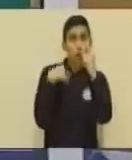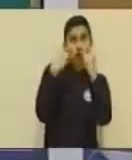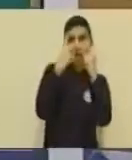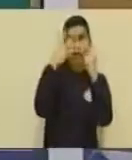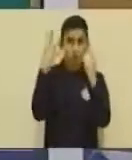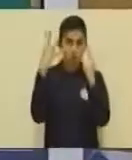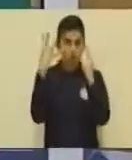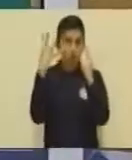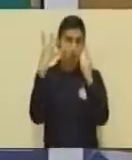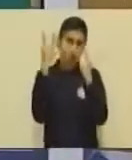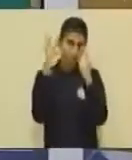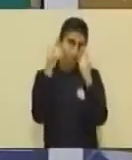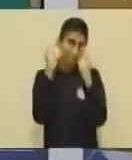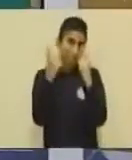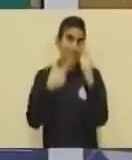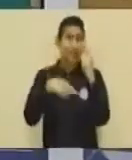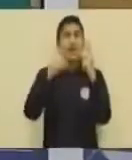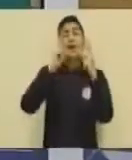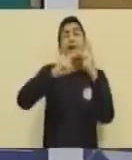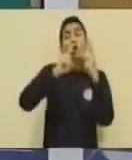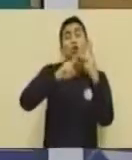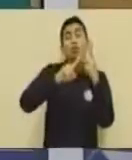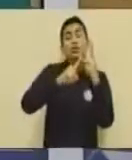de desviación media y en el otro tiene